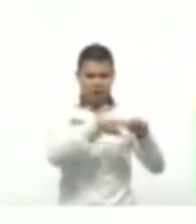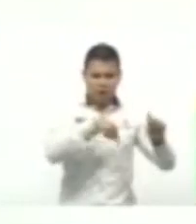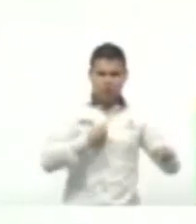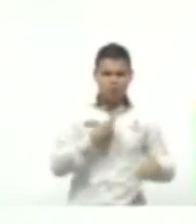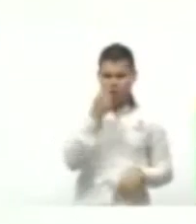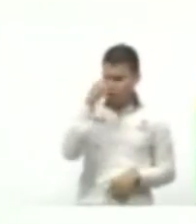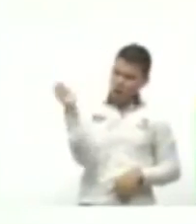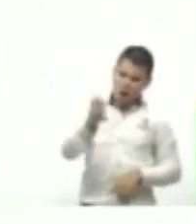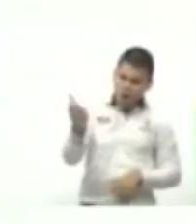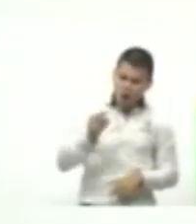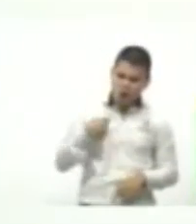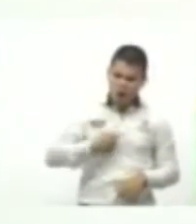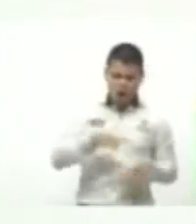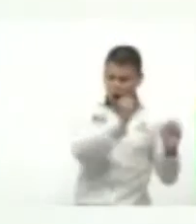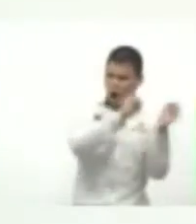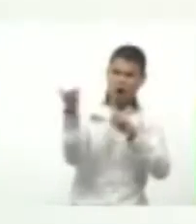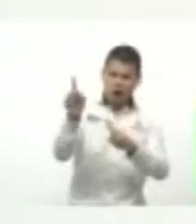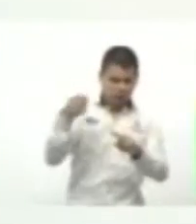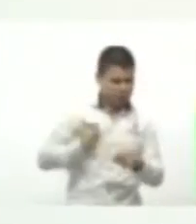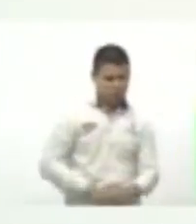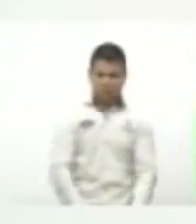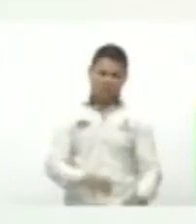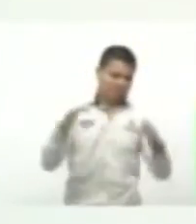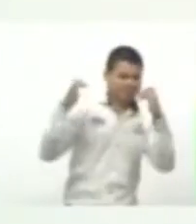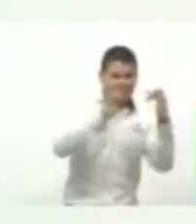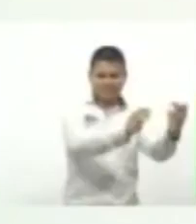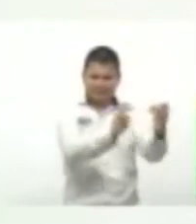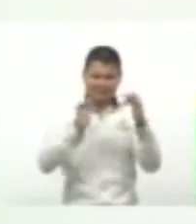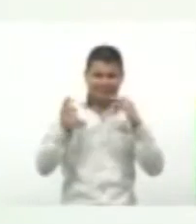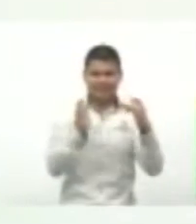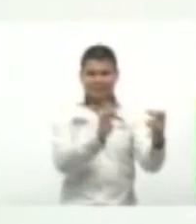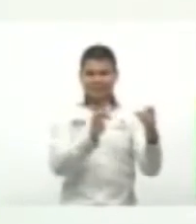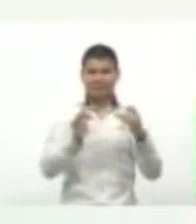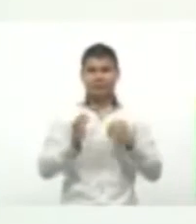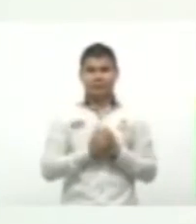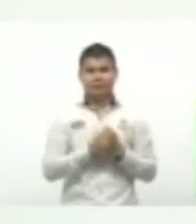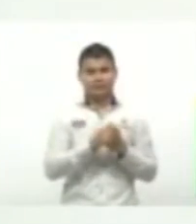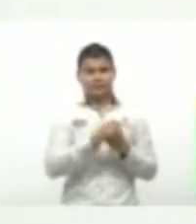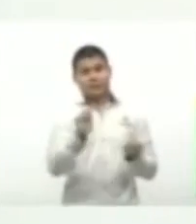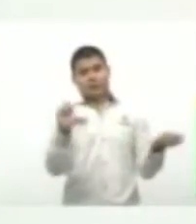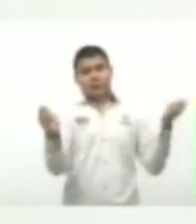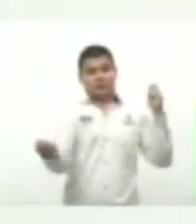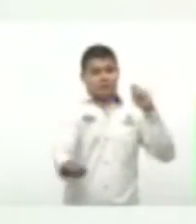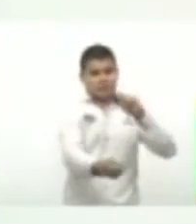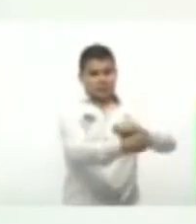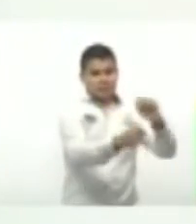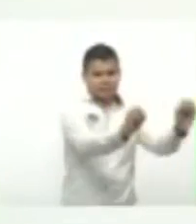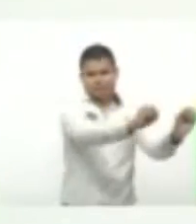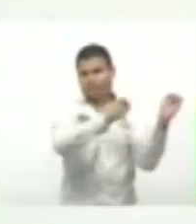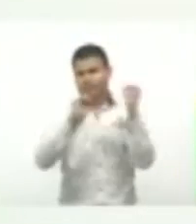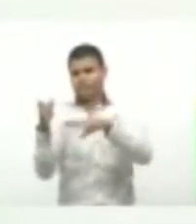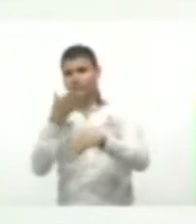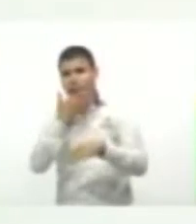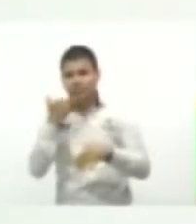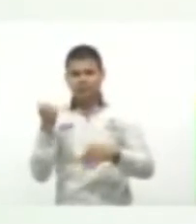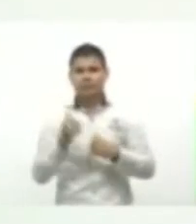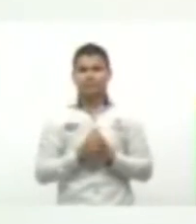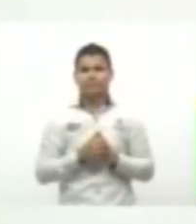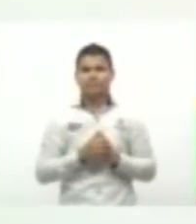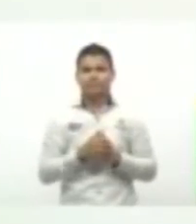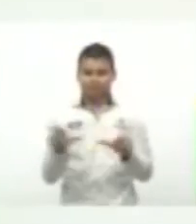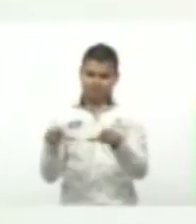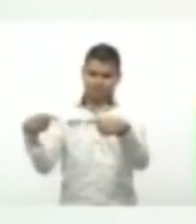para un traslado que tiene que efectuarse o cambio de establecimiento para otro